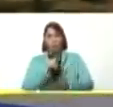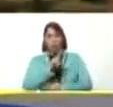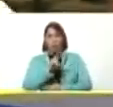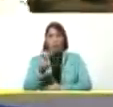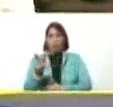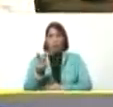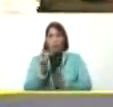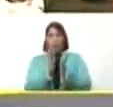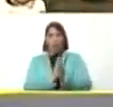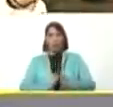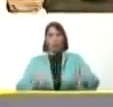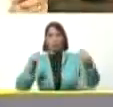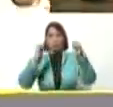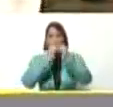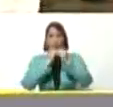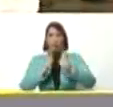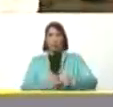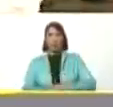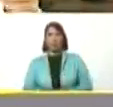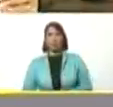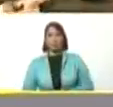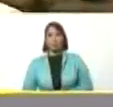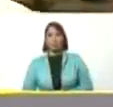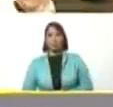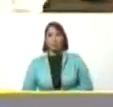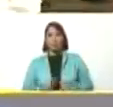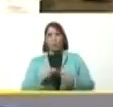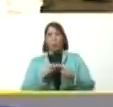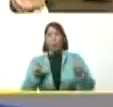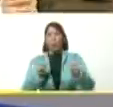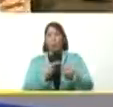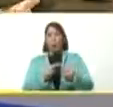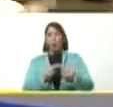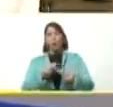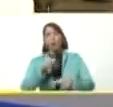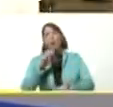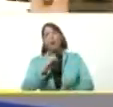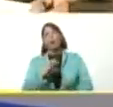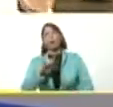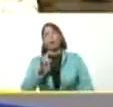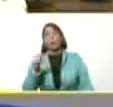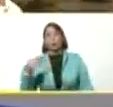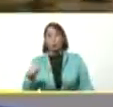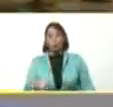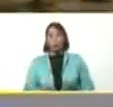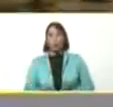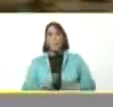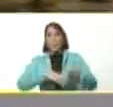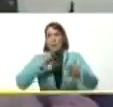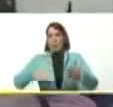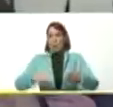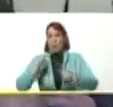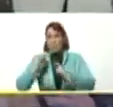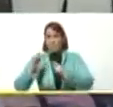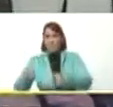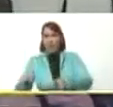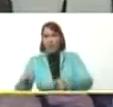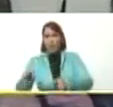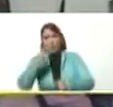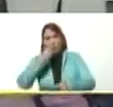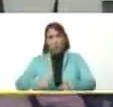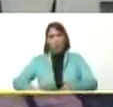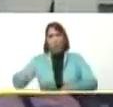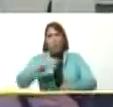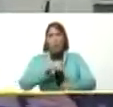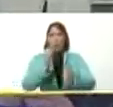2022 en el estado Anzoátegui, en Puerto La Cruz y en Barcelona, como premio al pueblo de Anzoátegui,